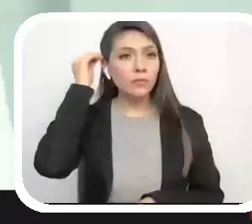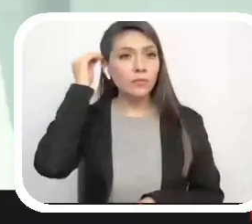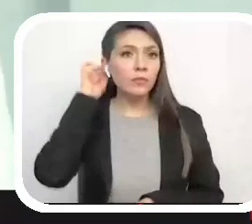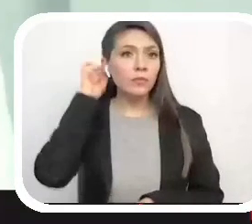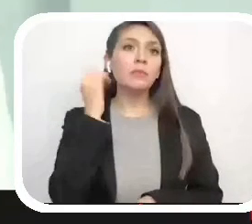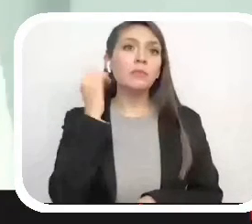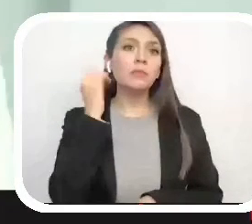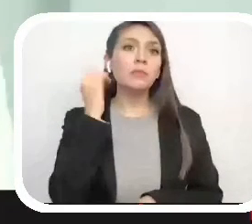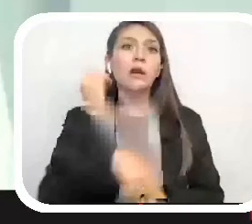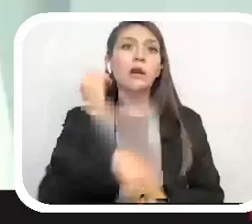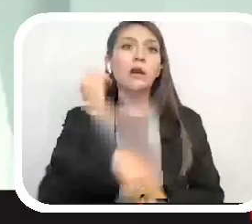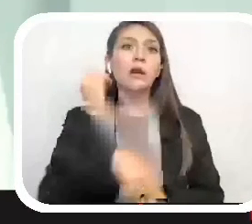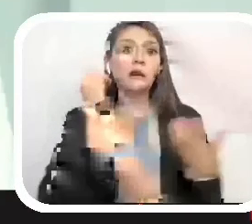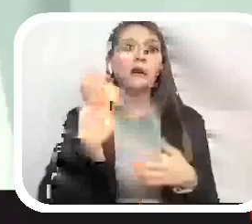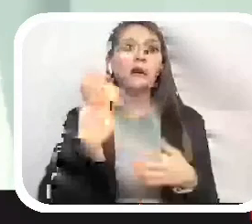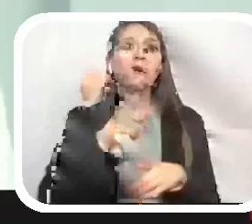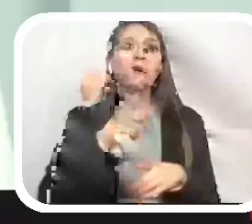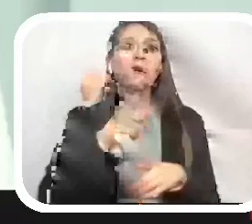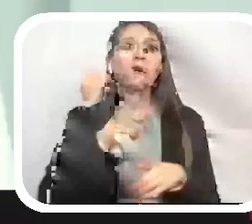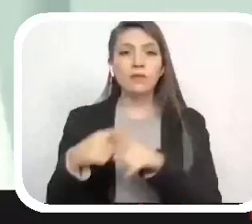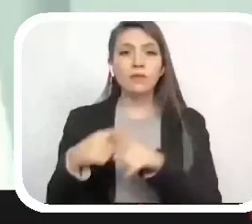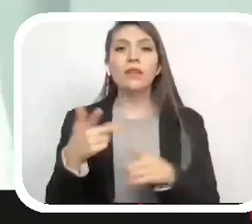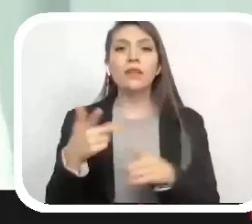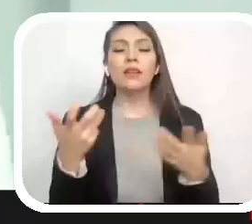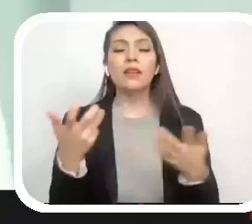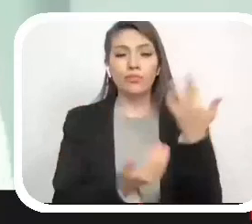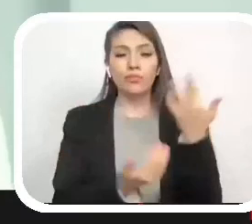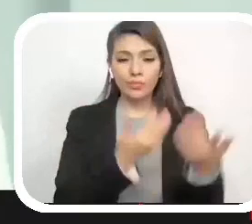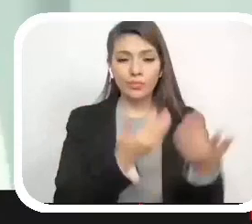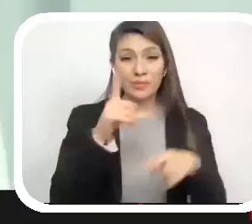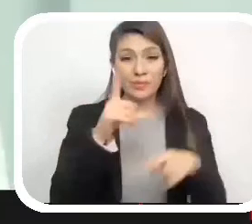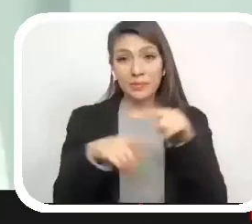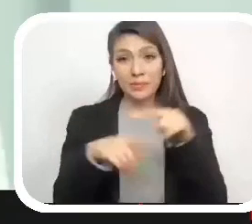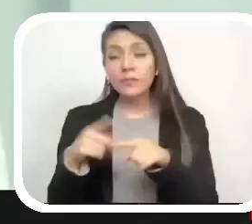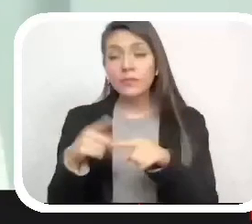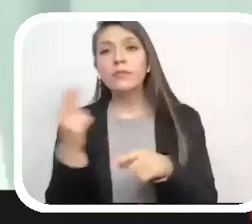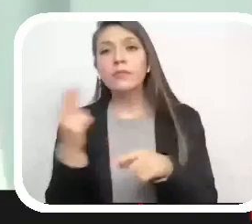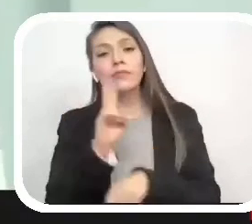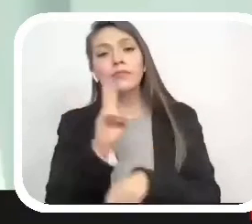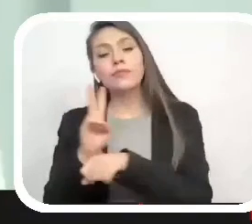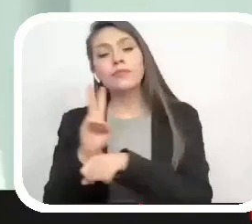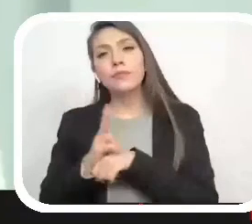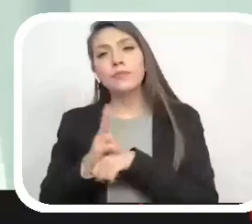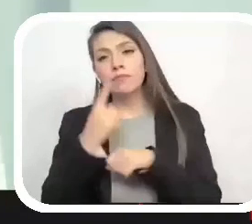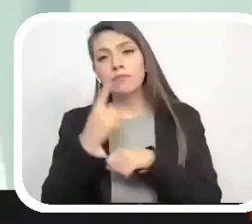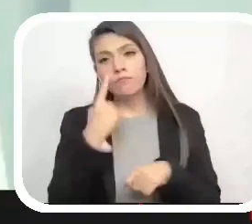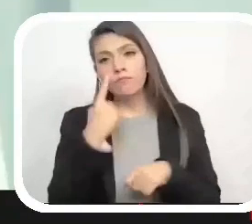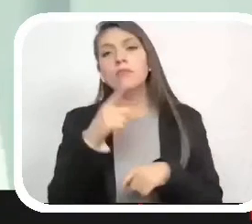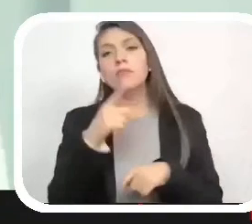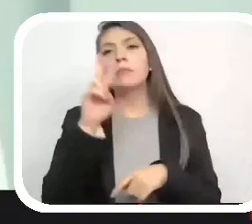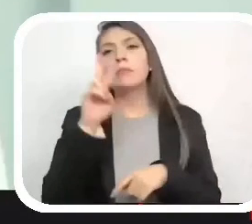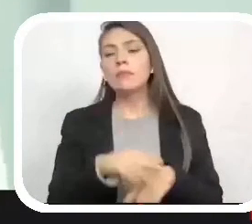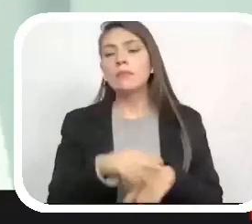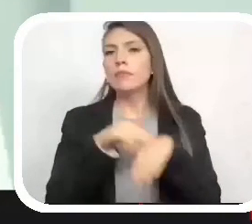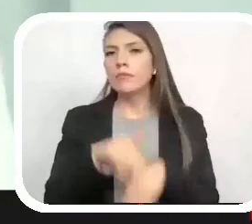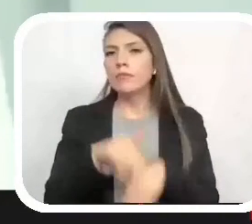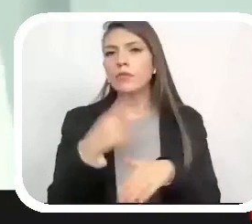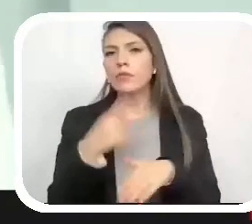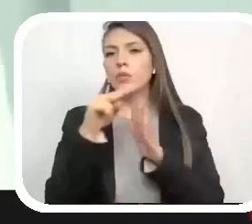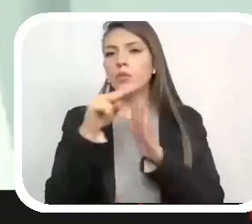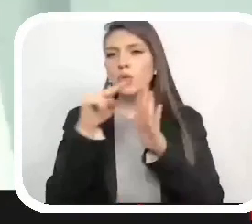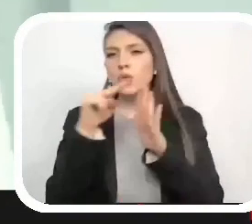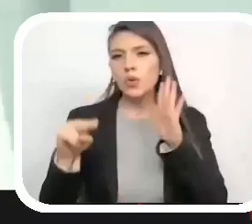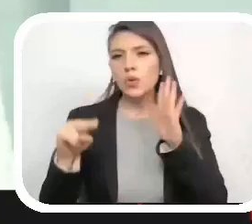de roza, tumba y quema, supervisen que se atiendan las disposiciones normativas federales